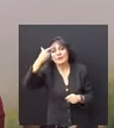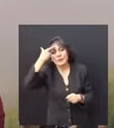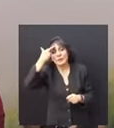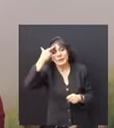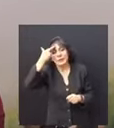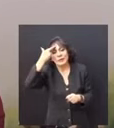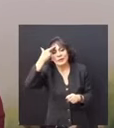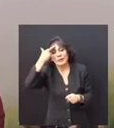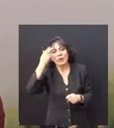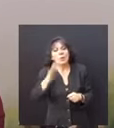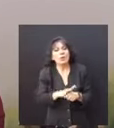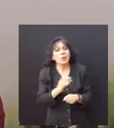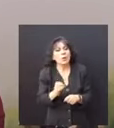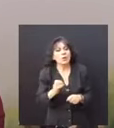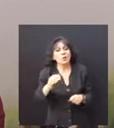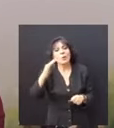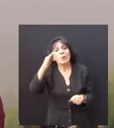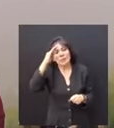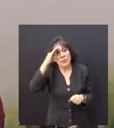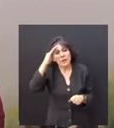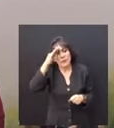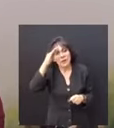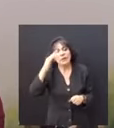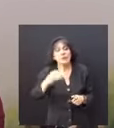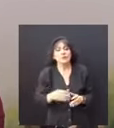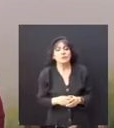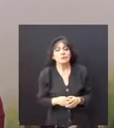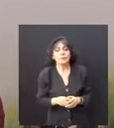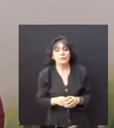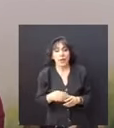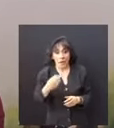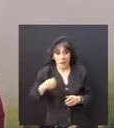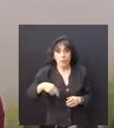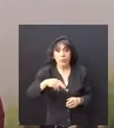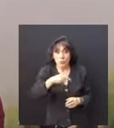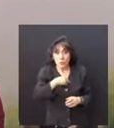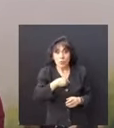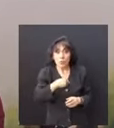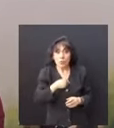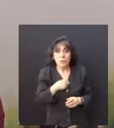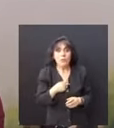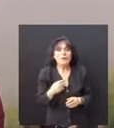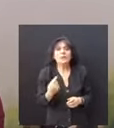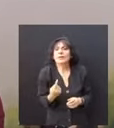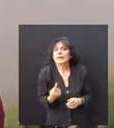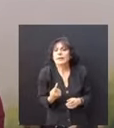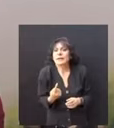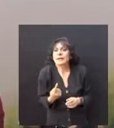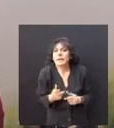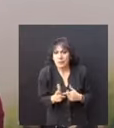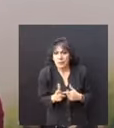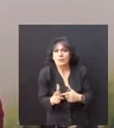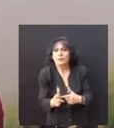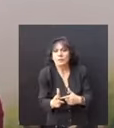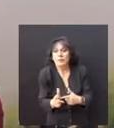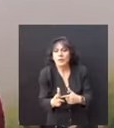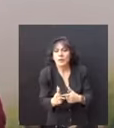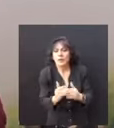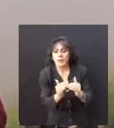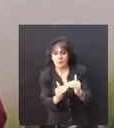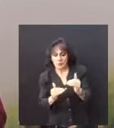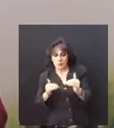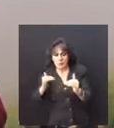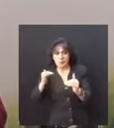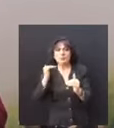pensé, nos toca construir el segundo piso de la cuarta transformación de la